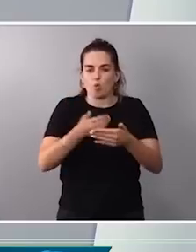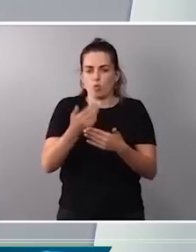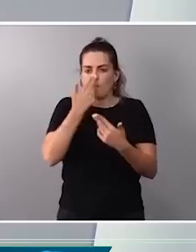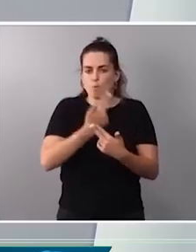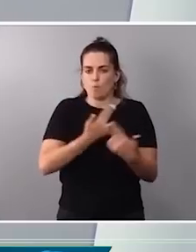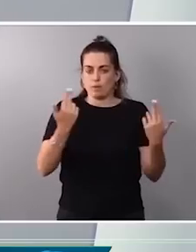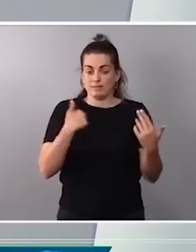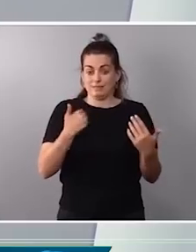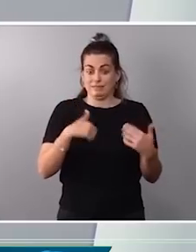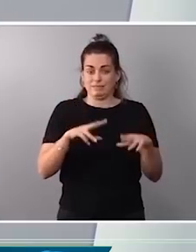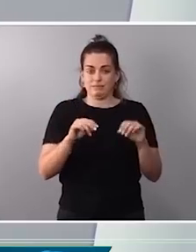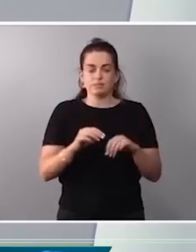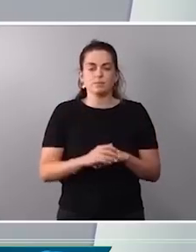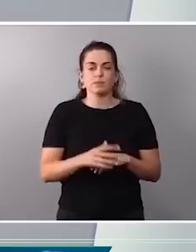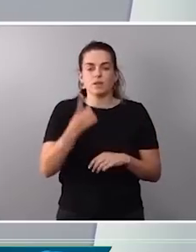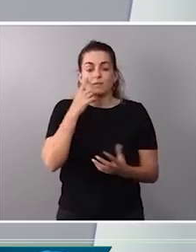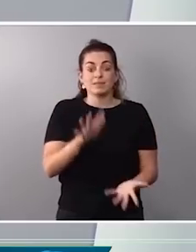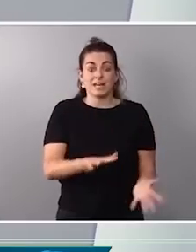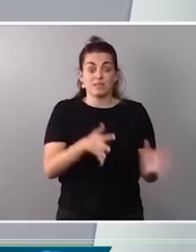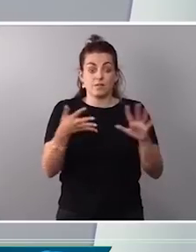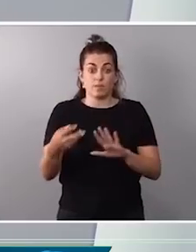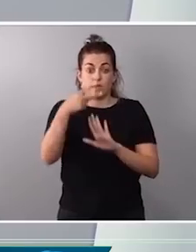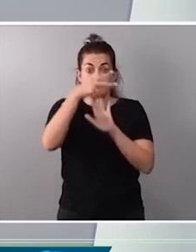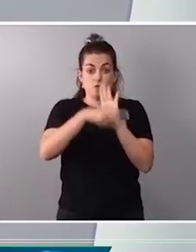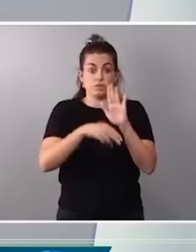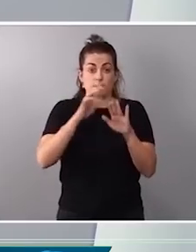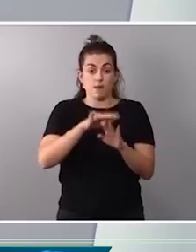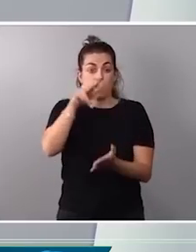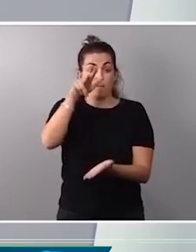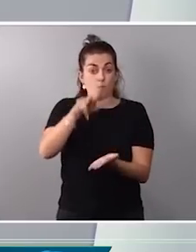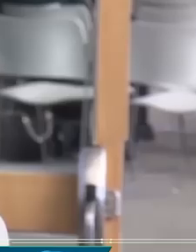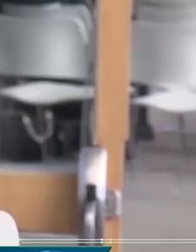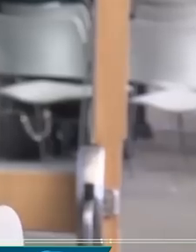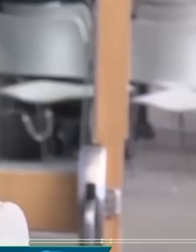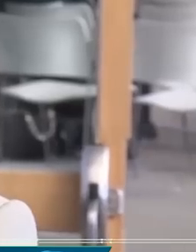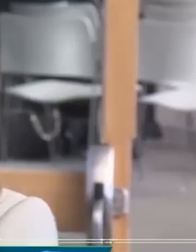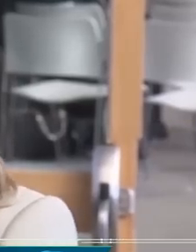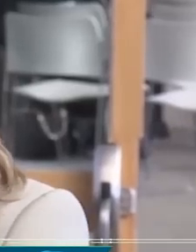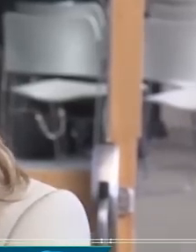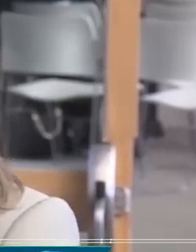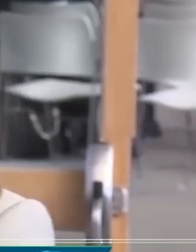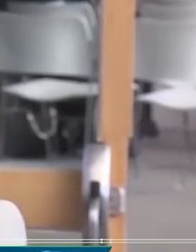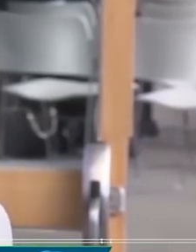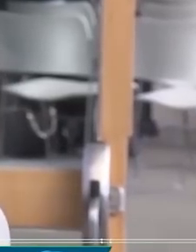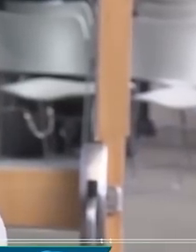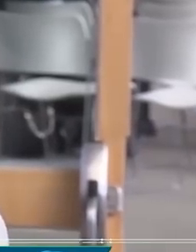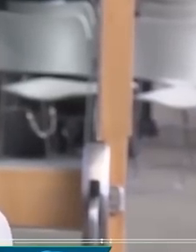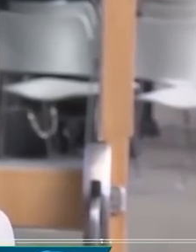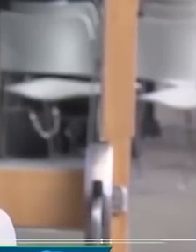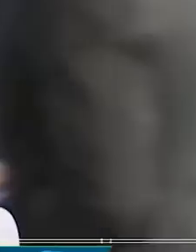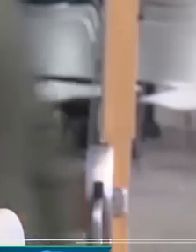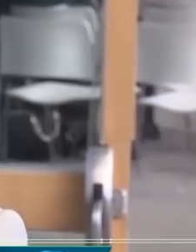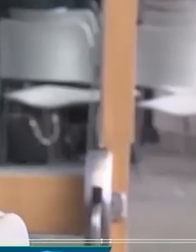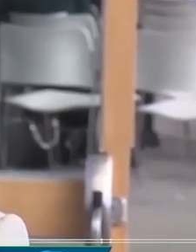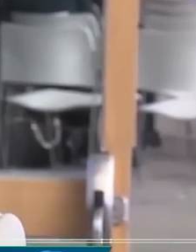le esperan, ¿eh? Porque ya me dirán, el estacazo prácticamente están ya extinguidos, como no podía